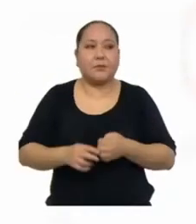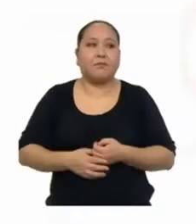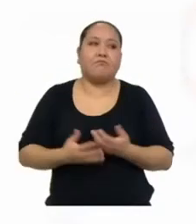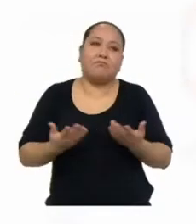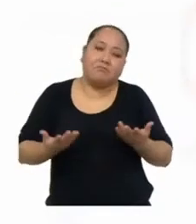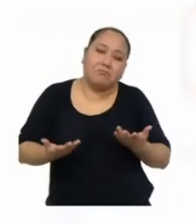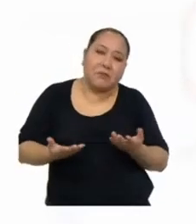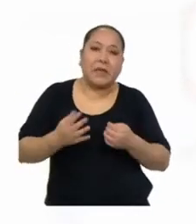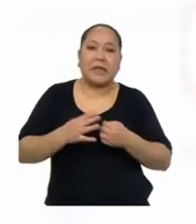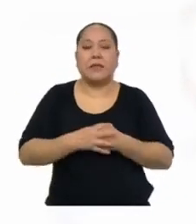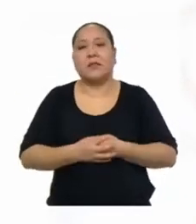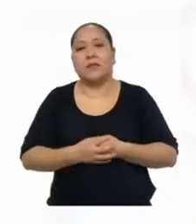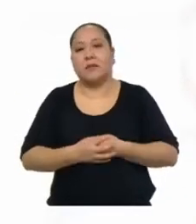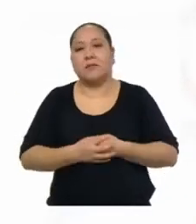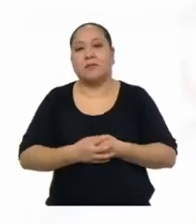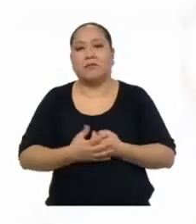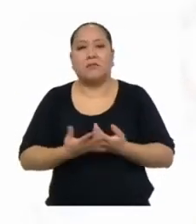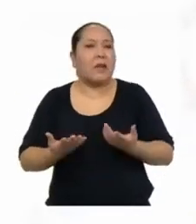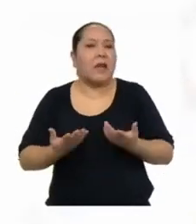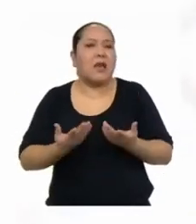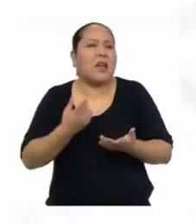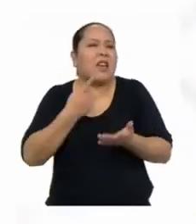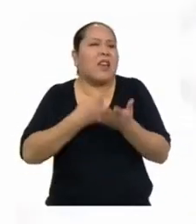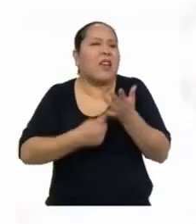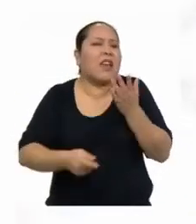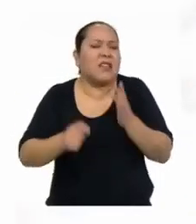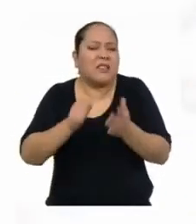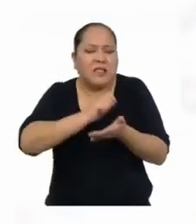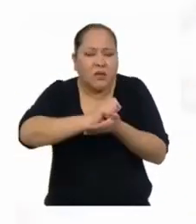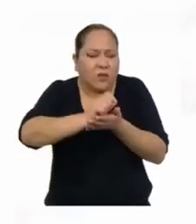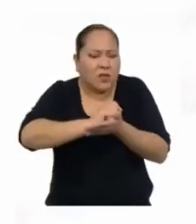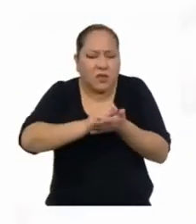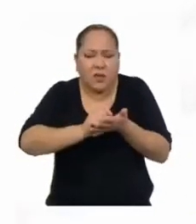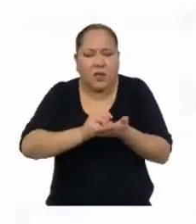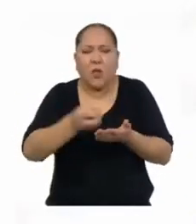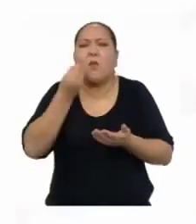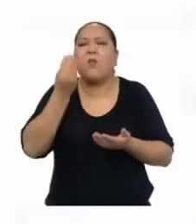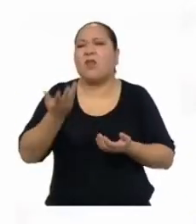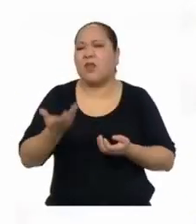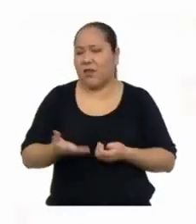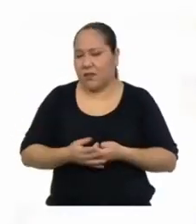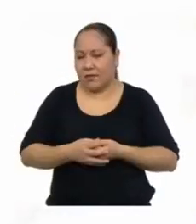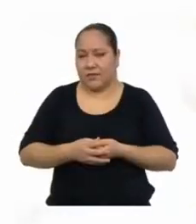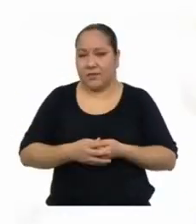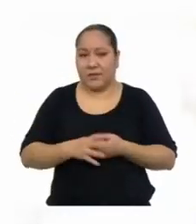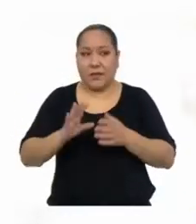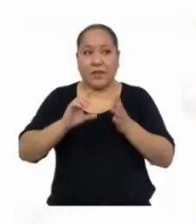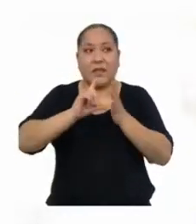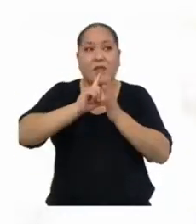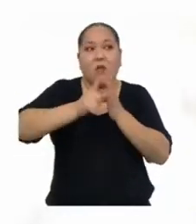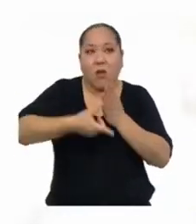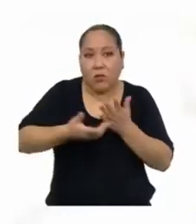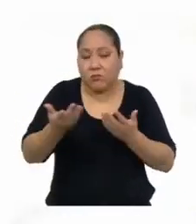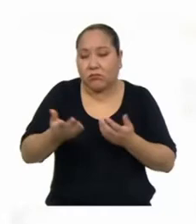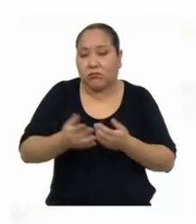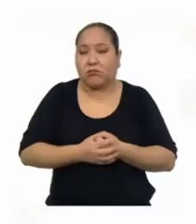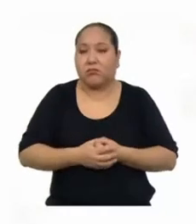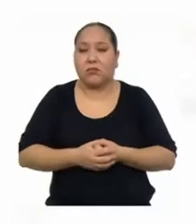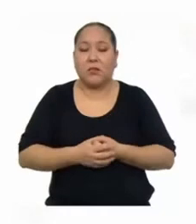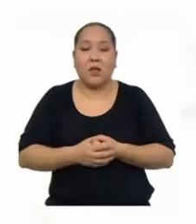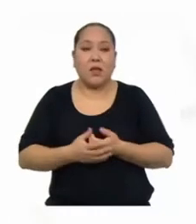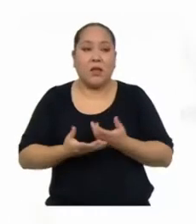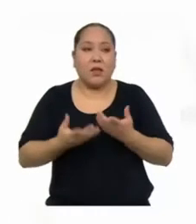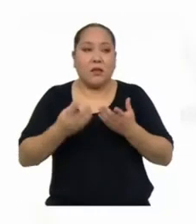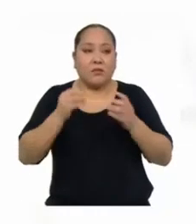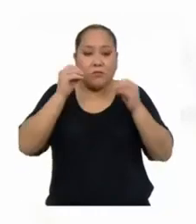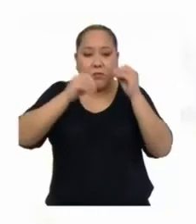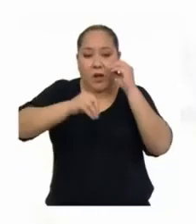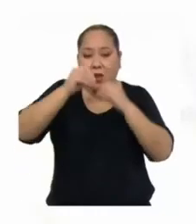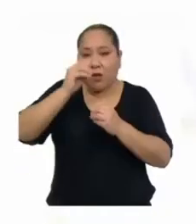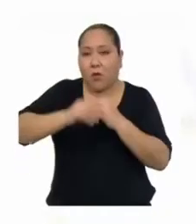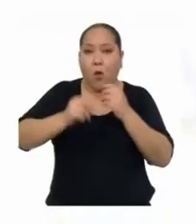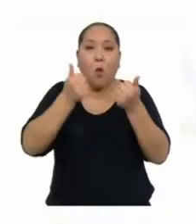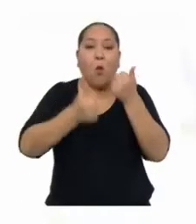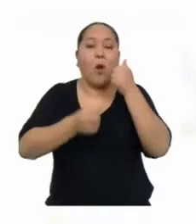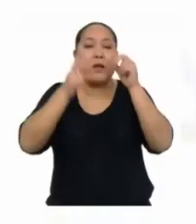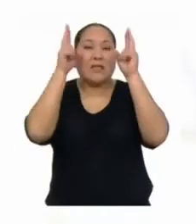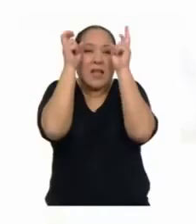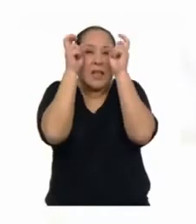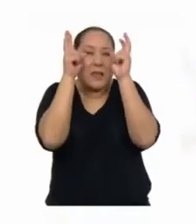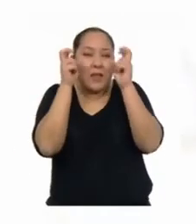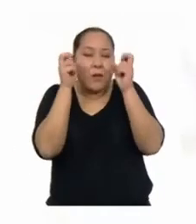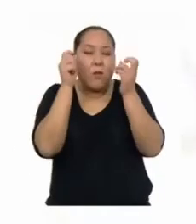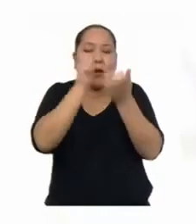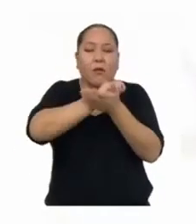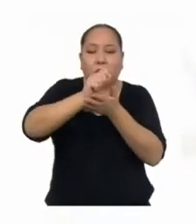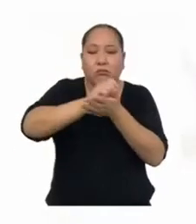decir, ¿para qué estamos escribiendo? Luego, determinamos el tema que vamos a